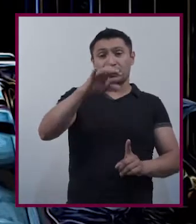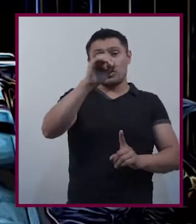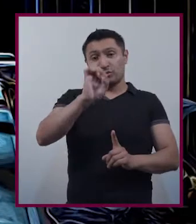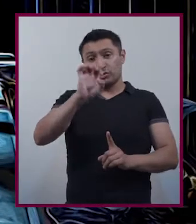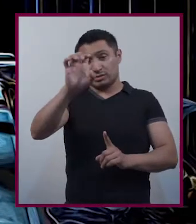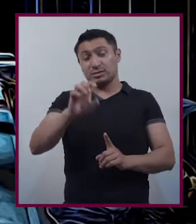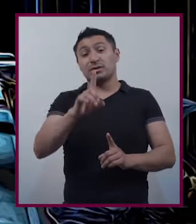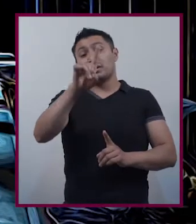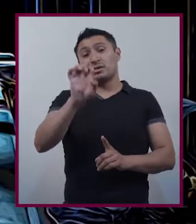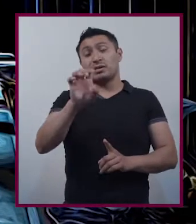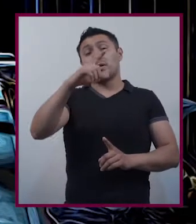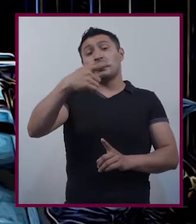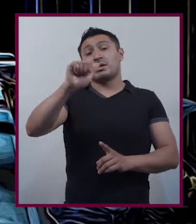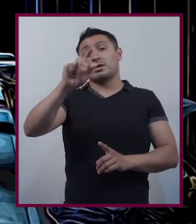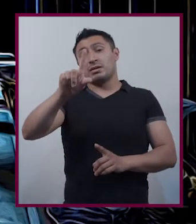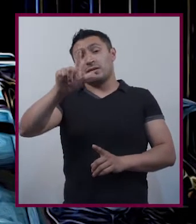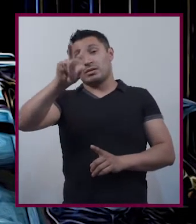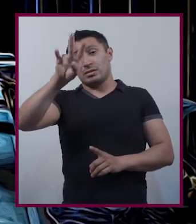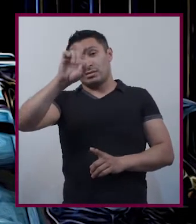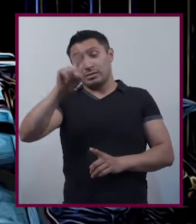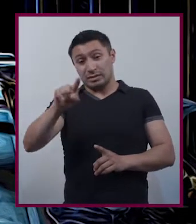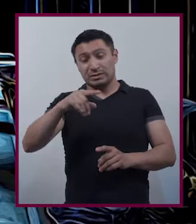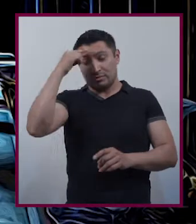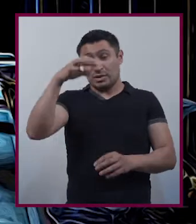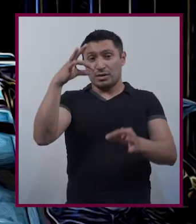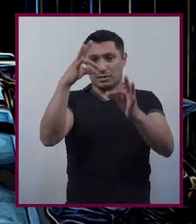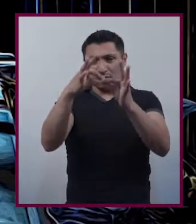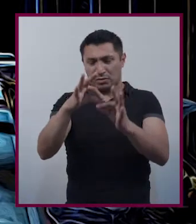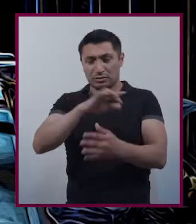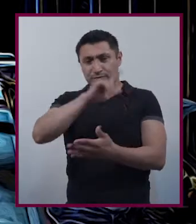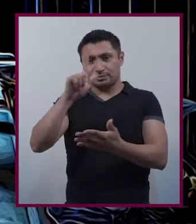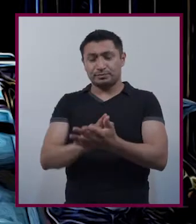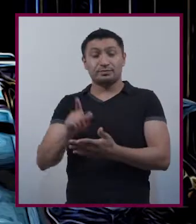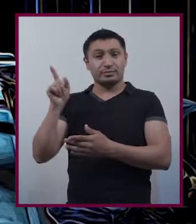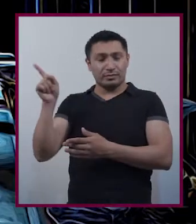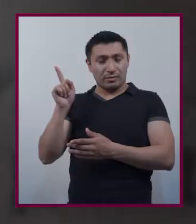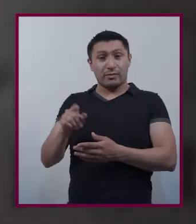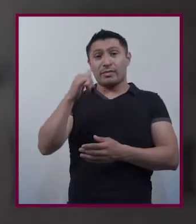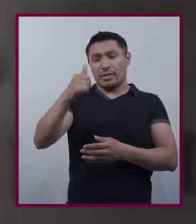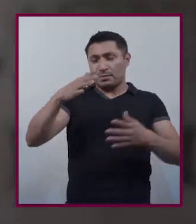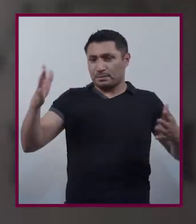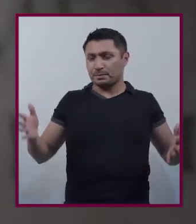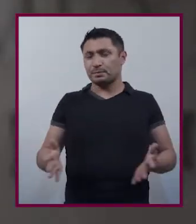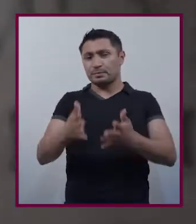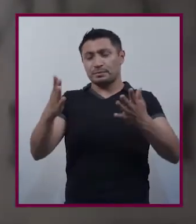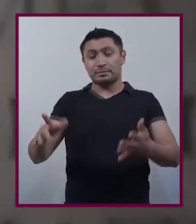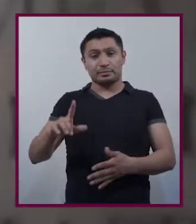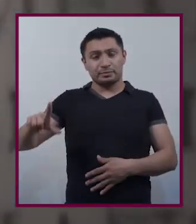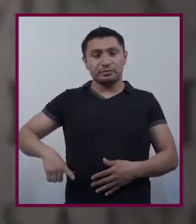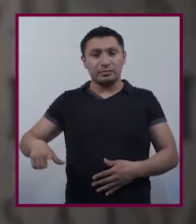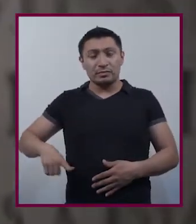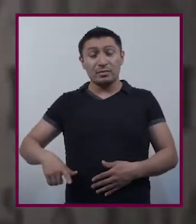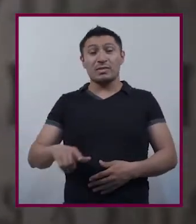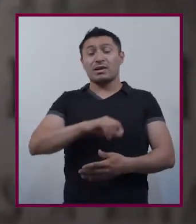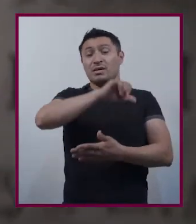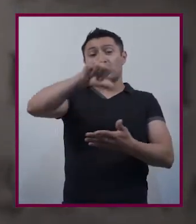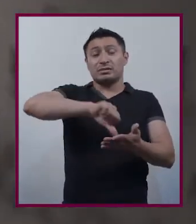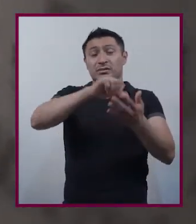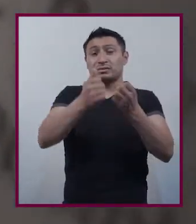hacer cumplir las reformas borbónicas y, con ello, reforzar el poder real, centralizar la